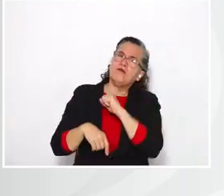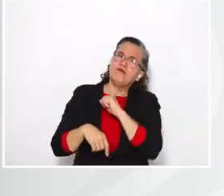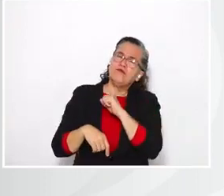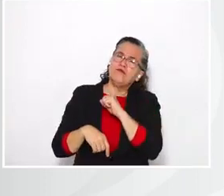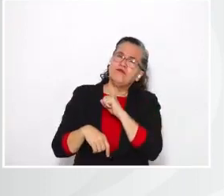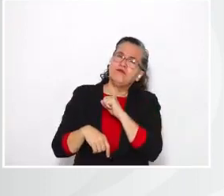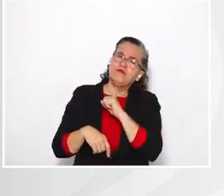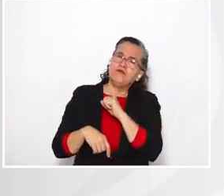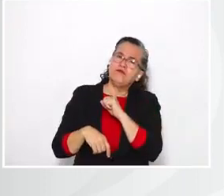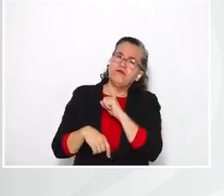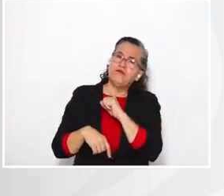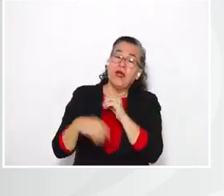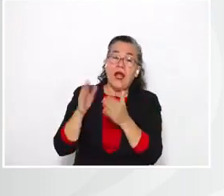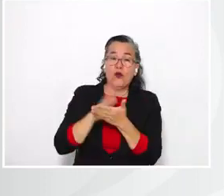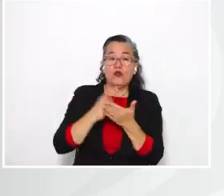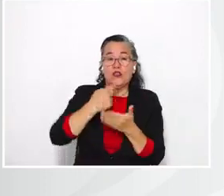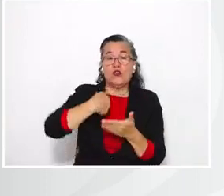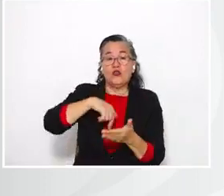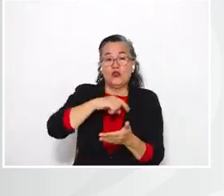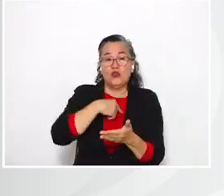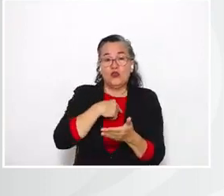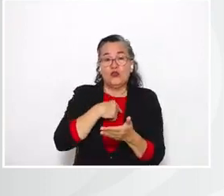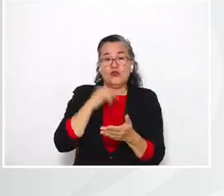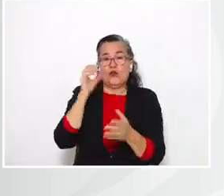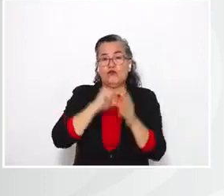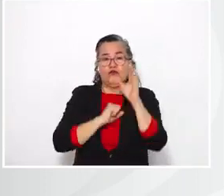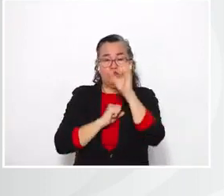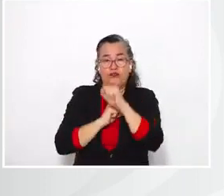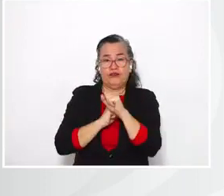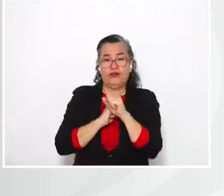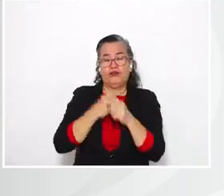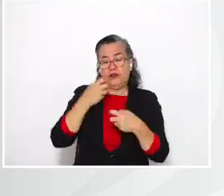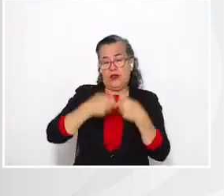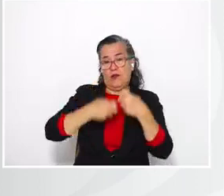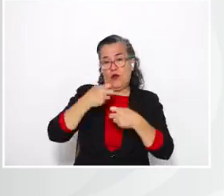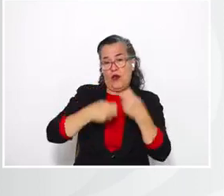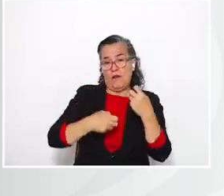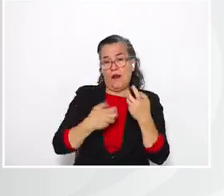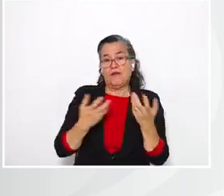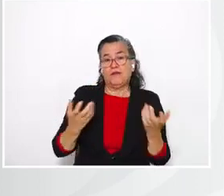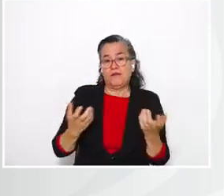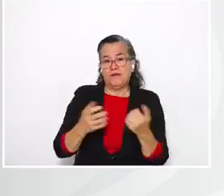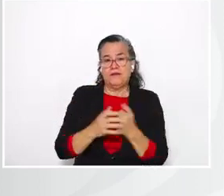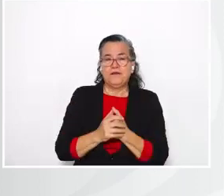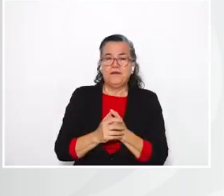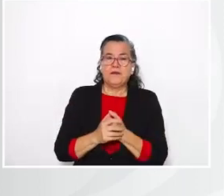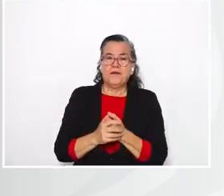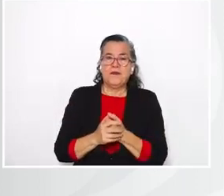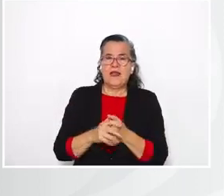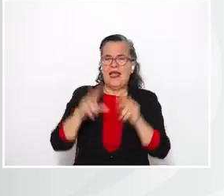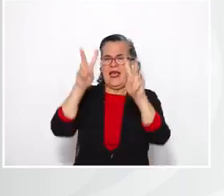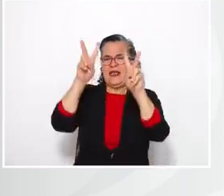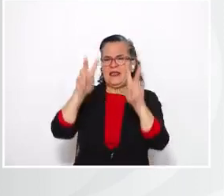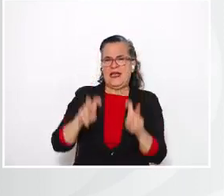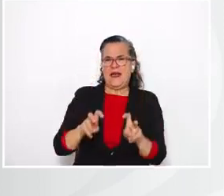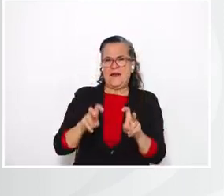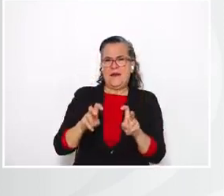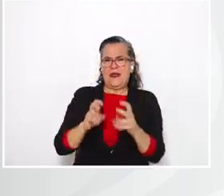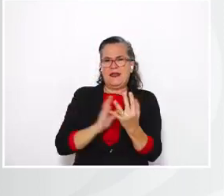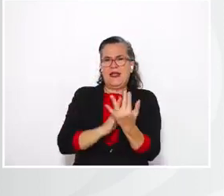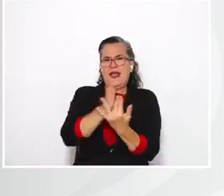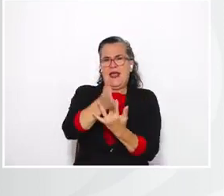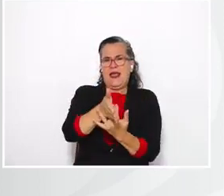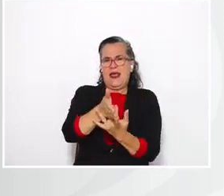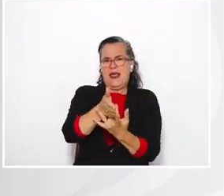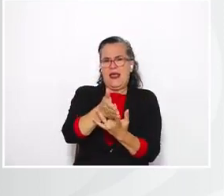por lo menos algunos de nosotros que hemos tenido este problema, de que el examen de admisión en realidad